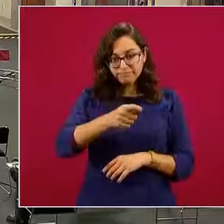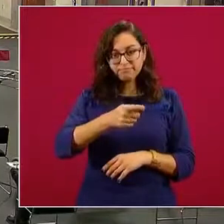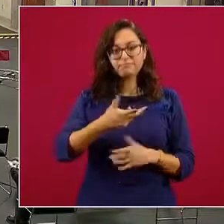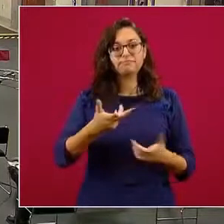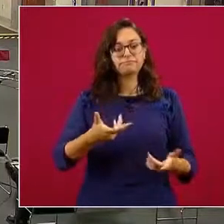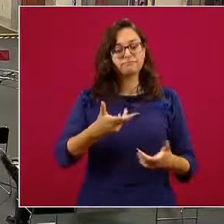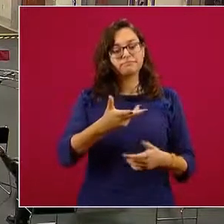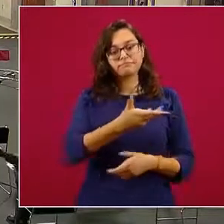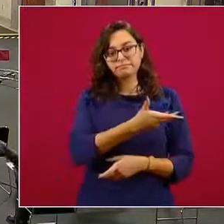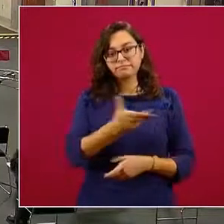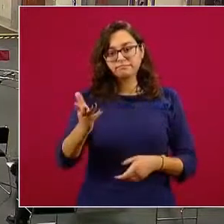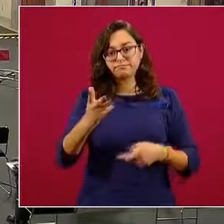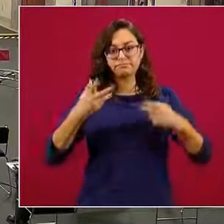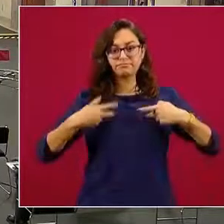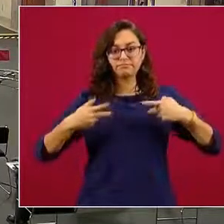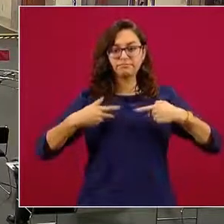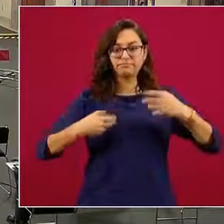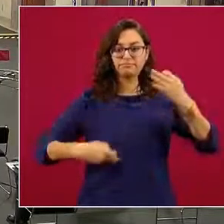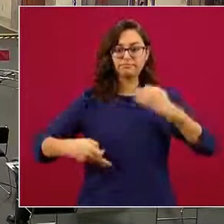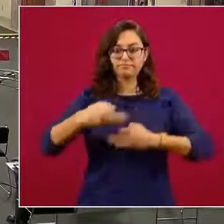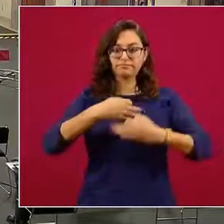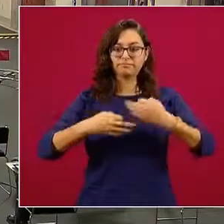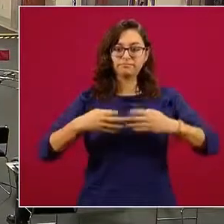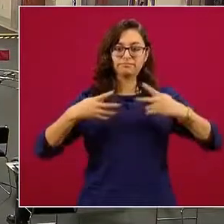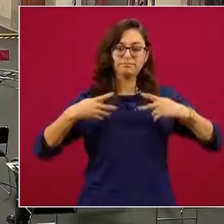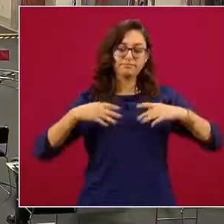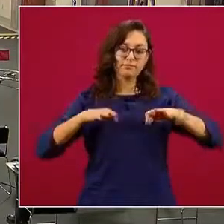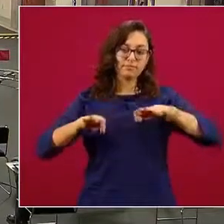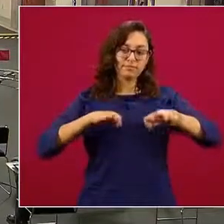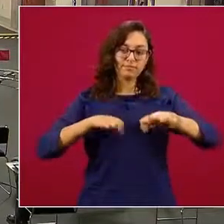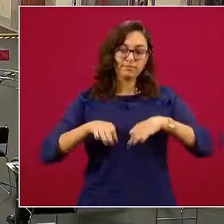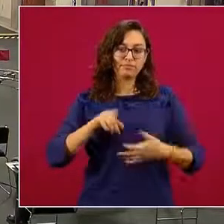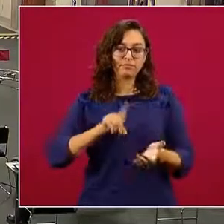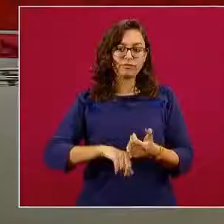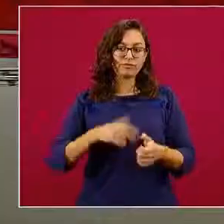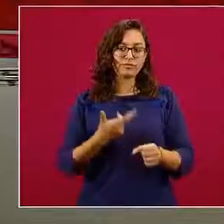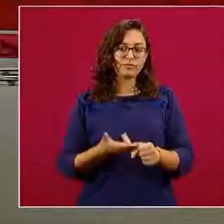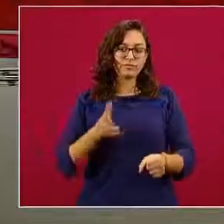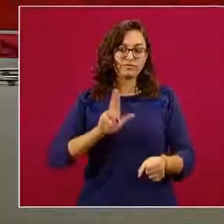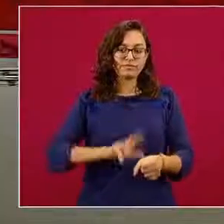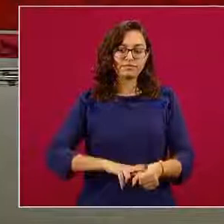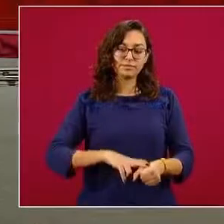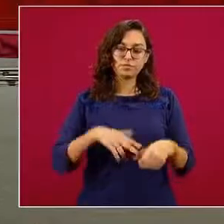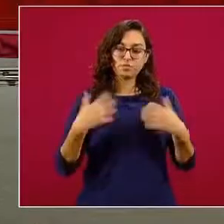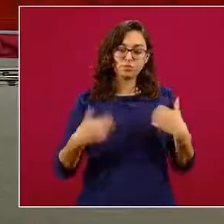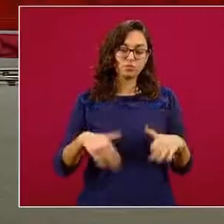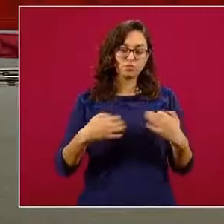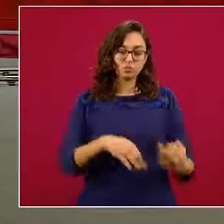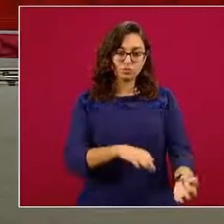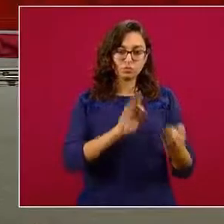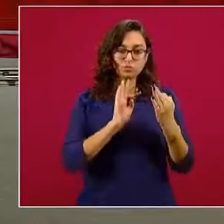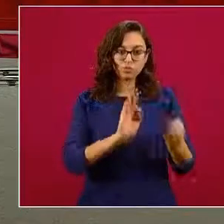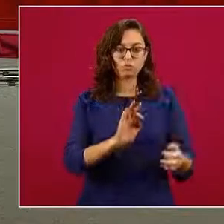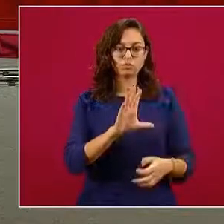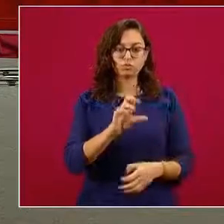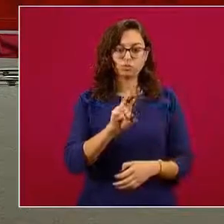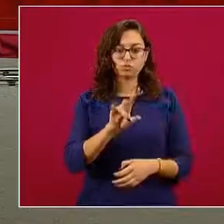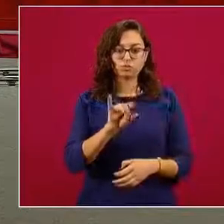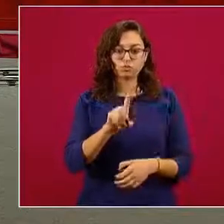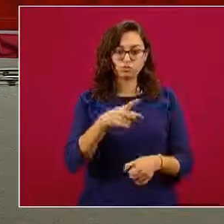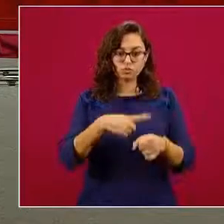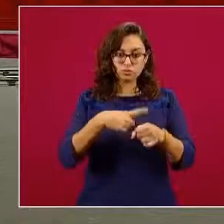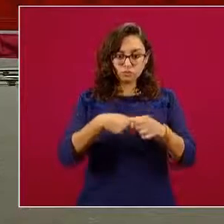que enviamos a todo el personal médico en nuestro país que está trabajando en primera línea para atendernos,